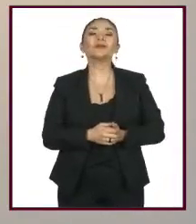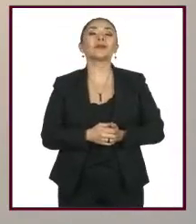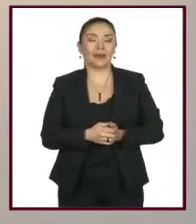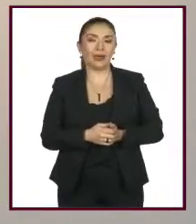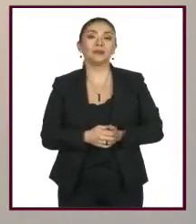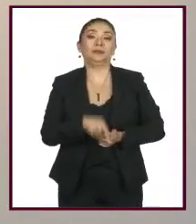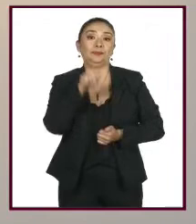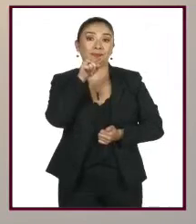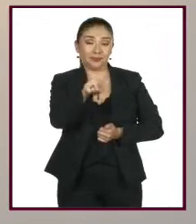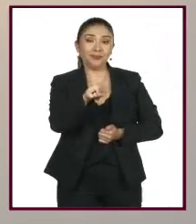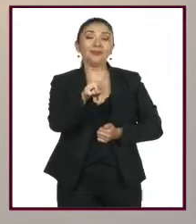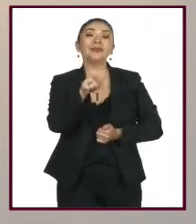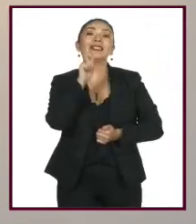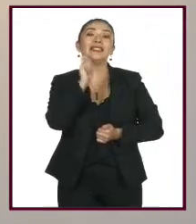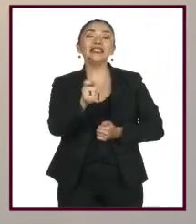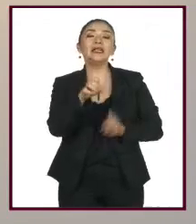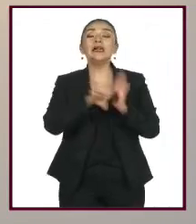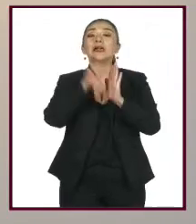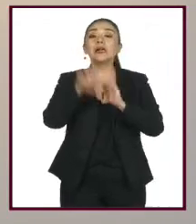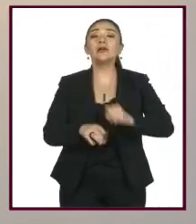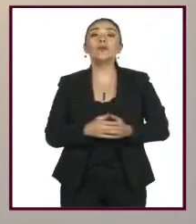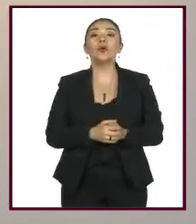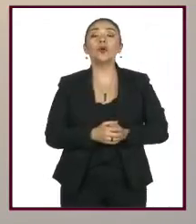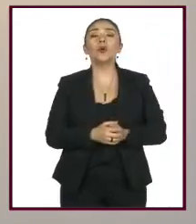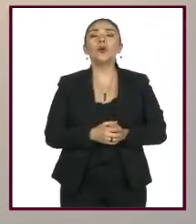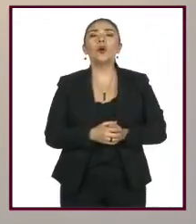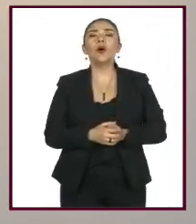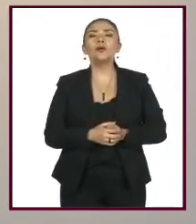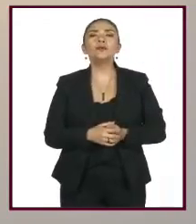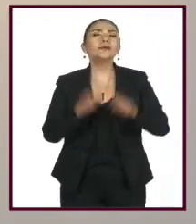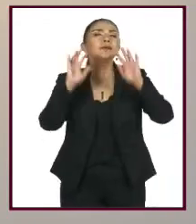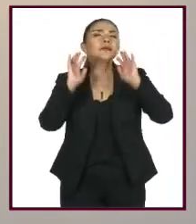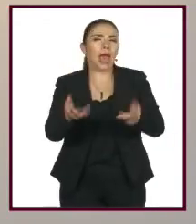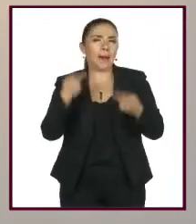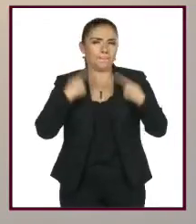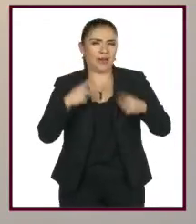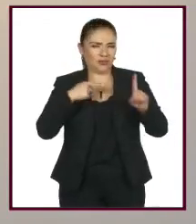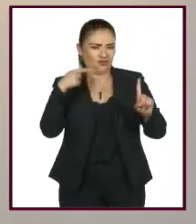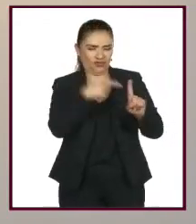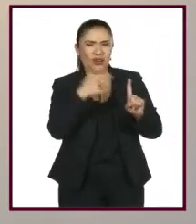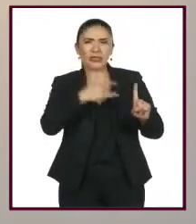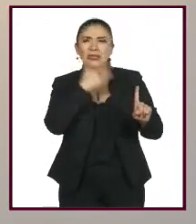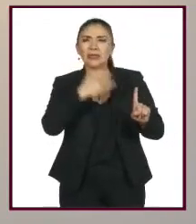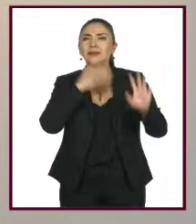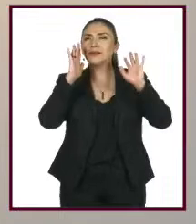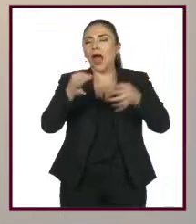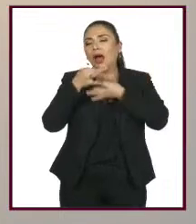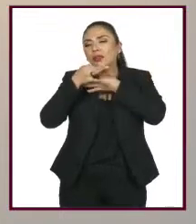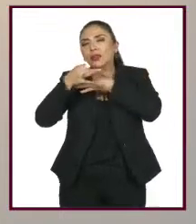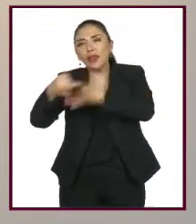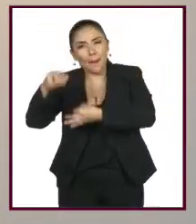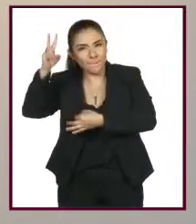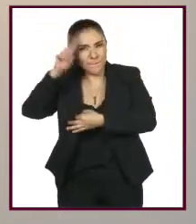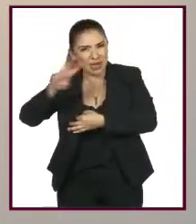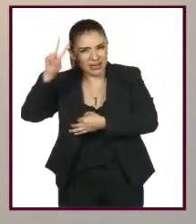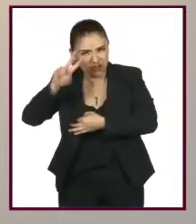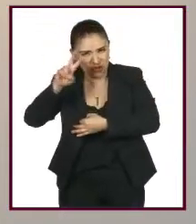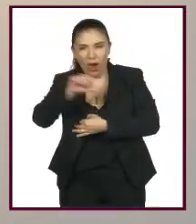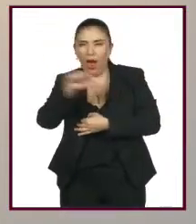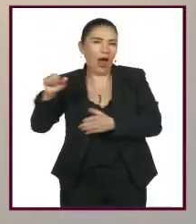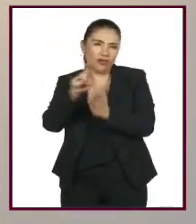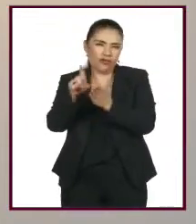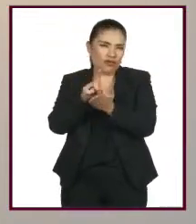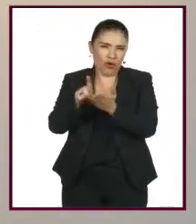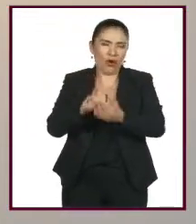de abstinencia, bueno, es cuando ya generalmente hay una dependencia a esta sustancia. ¿Cuáles son los